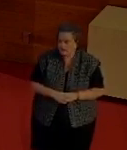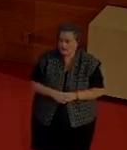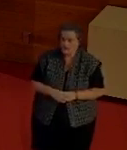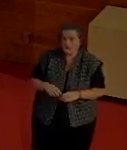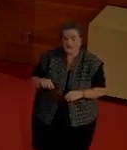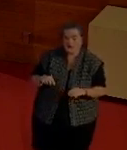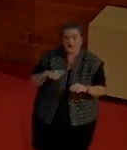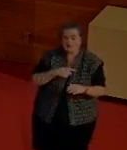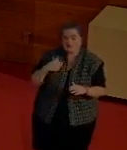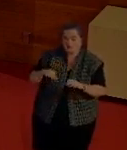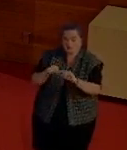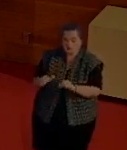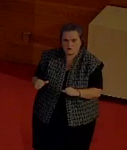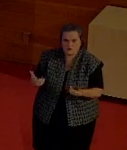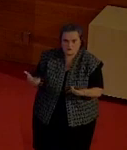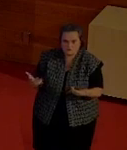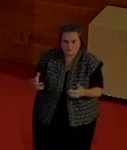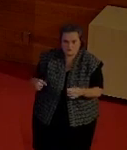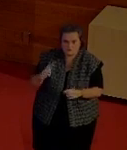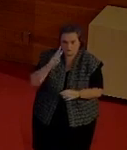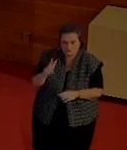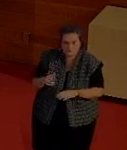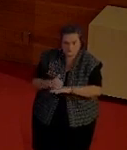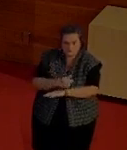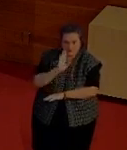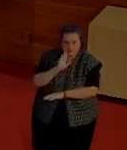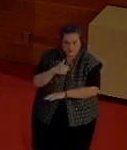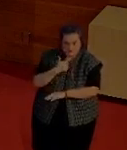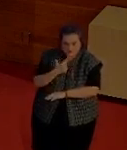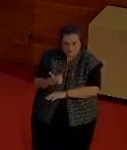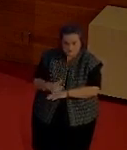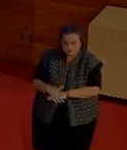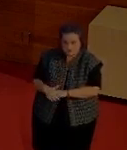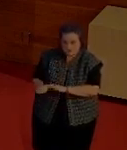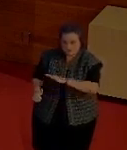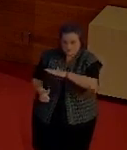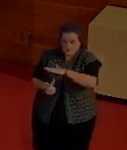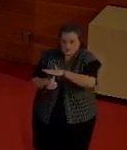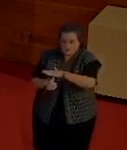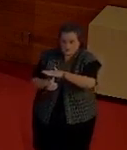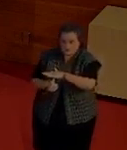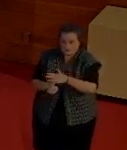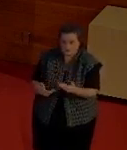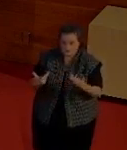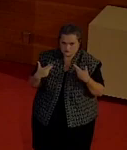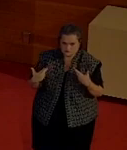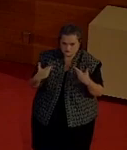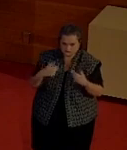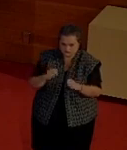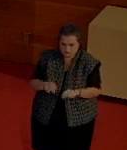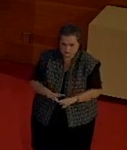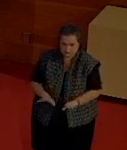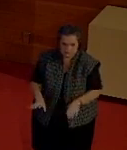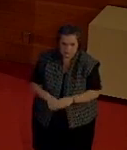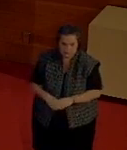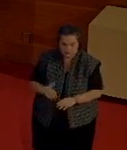chino yo como Ciudadano de o como dije antes como súbito de ese imperio yo lo voy a pasar peor o sea el nivel de intrusión